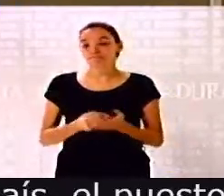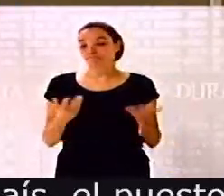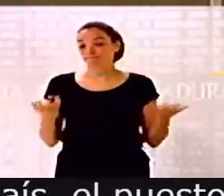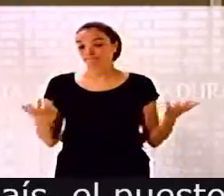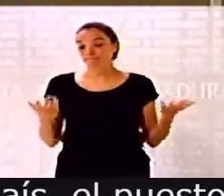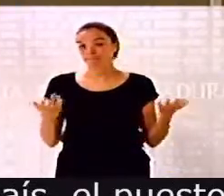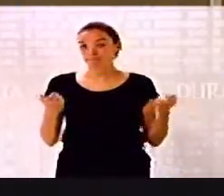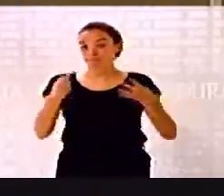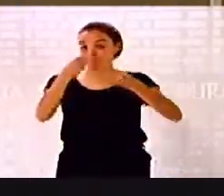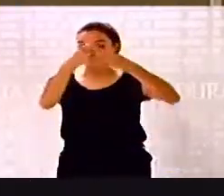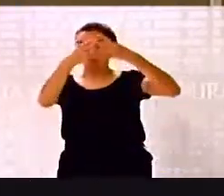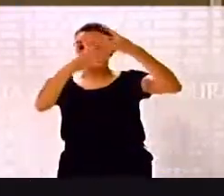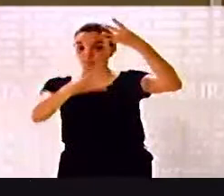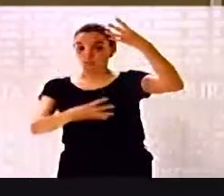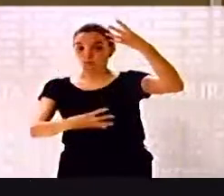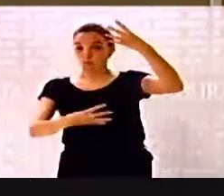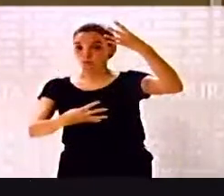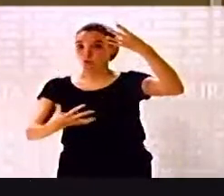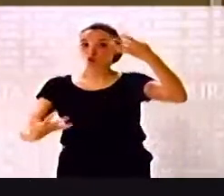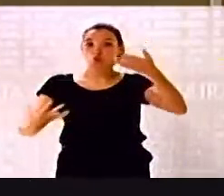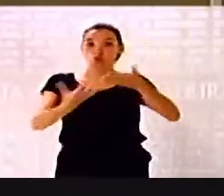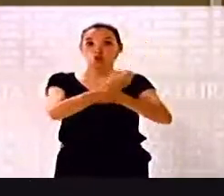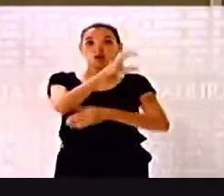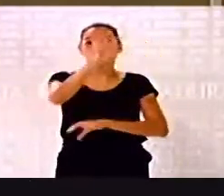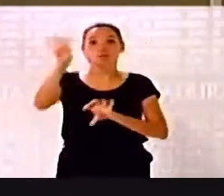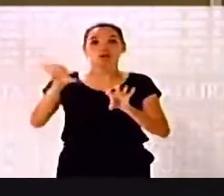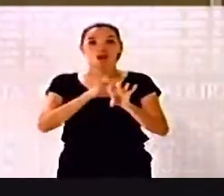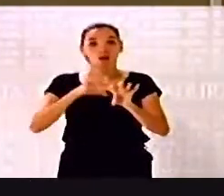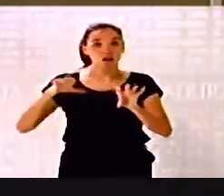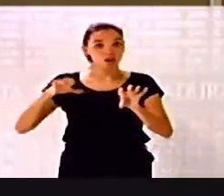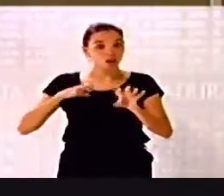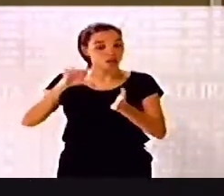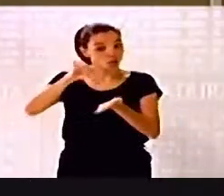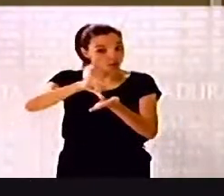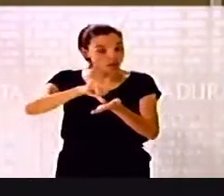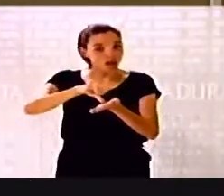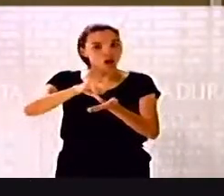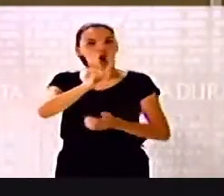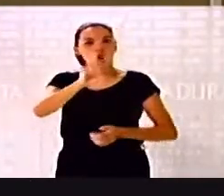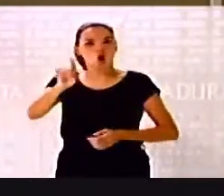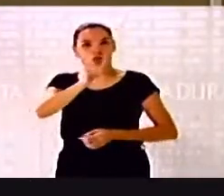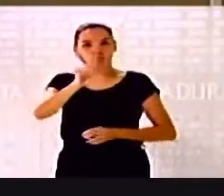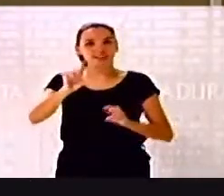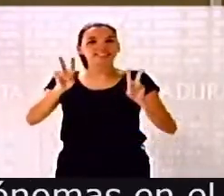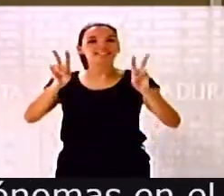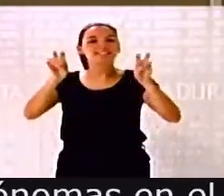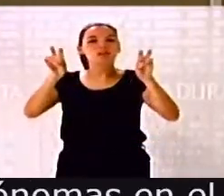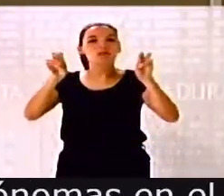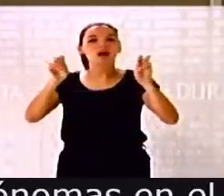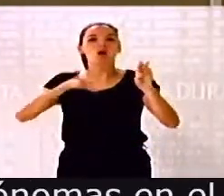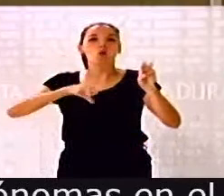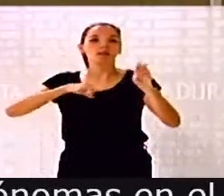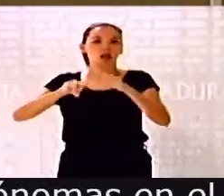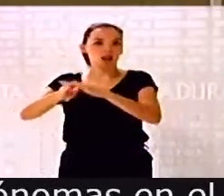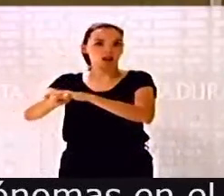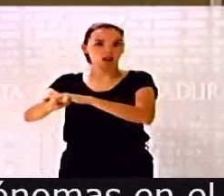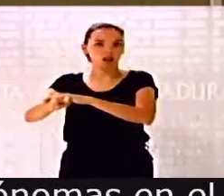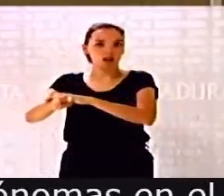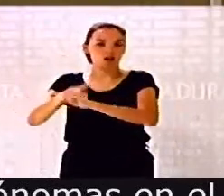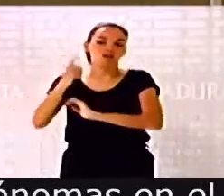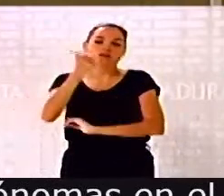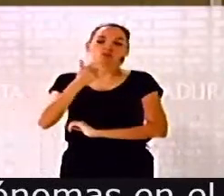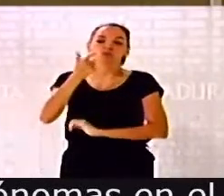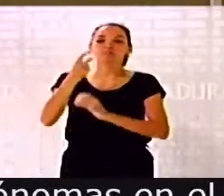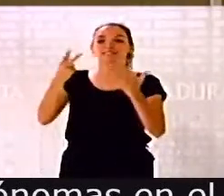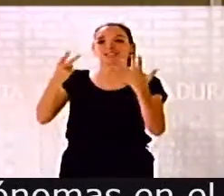Ocupamos el puesto número 11 de todas las comunidades autónomas y ciudades autónomas en el número de ingresos en los últimos 7 días. Esa es nuestra